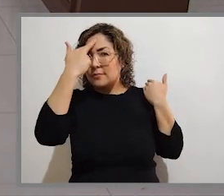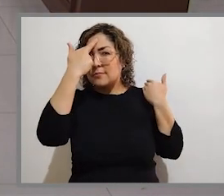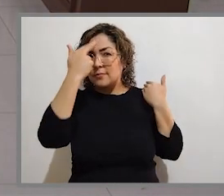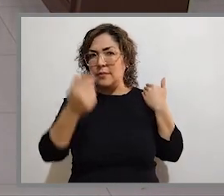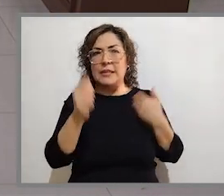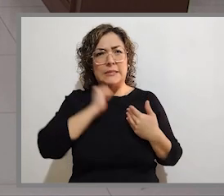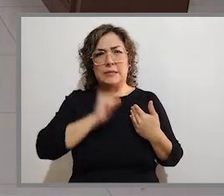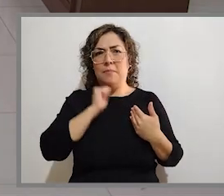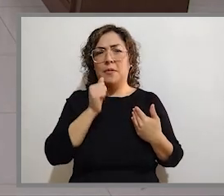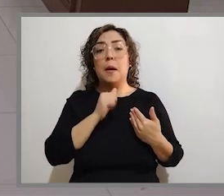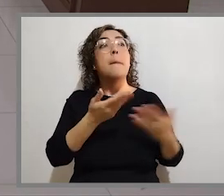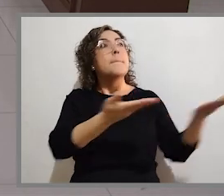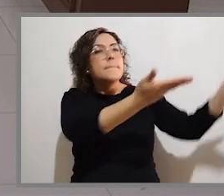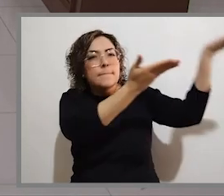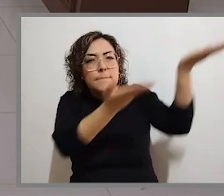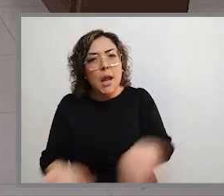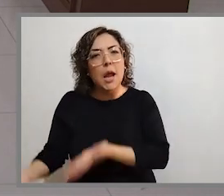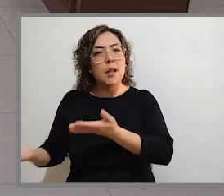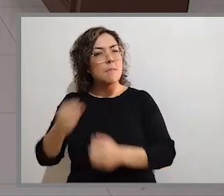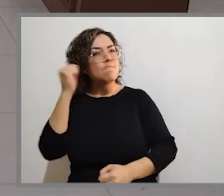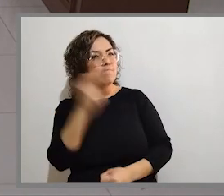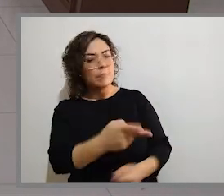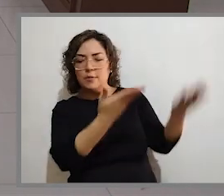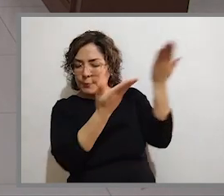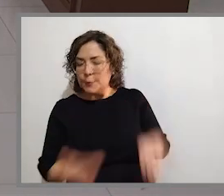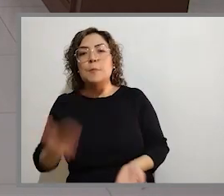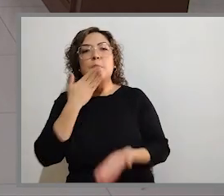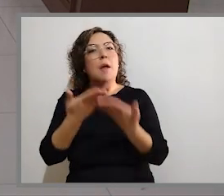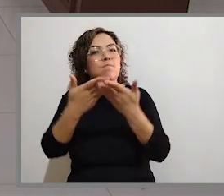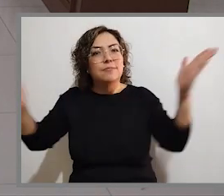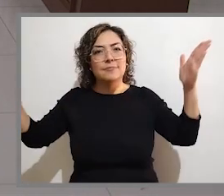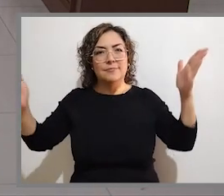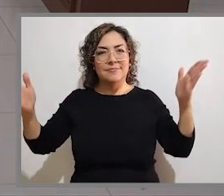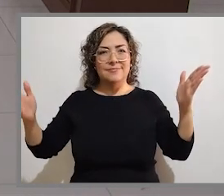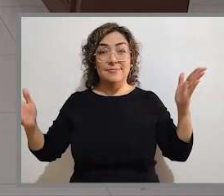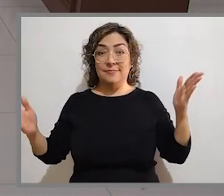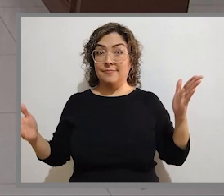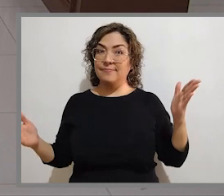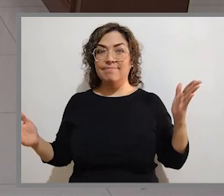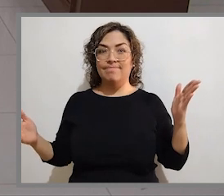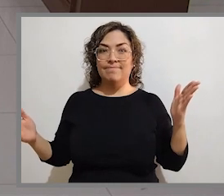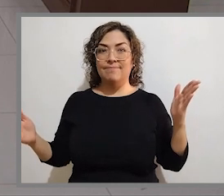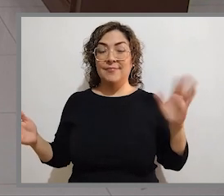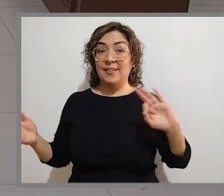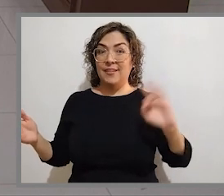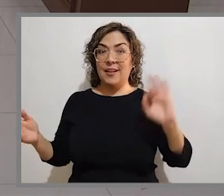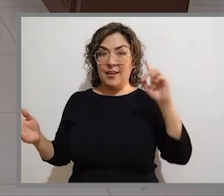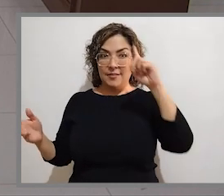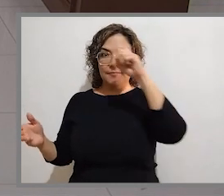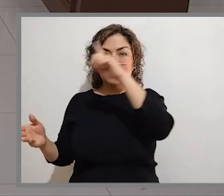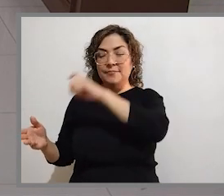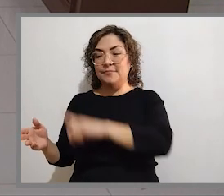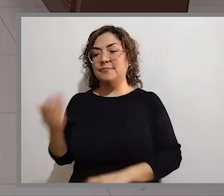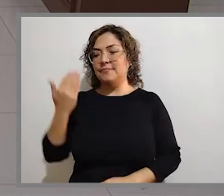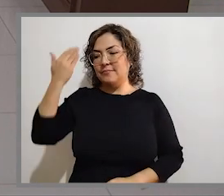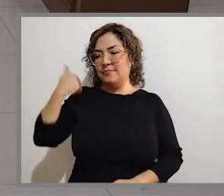o si tuvieron que batallar un poquito para hacerse un espacio en un ámbito en